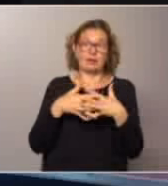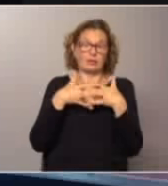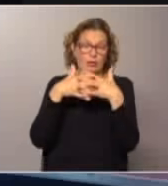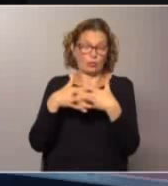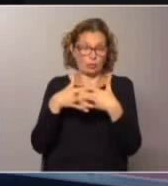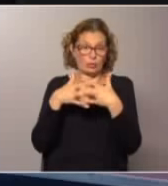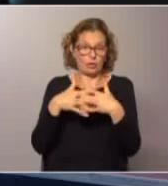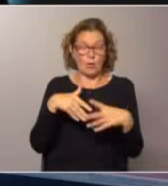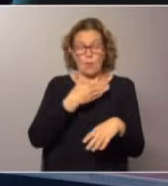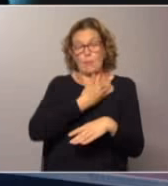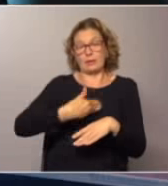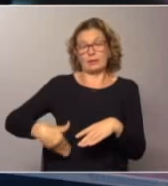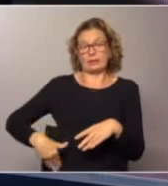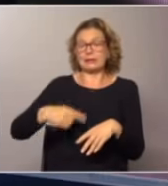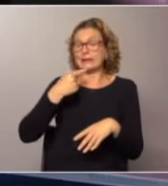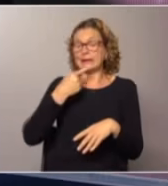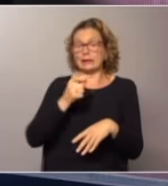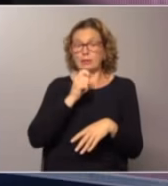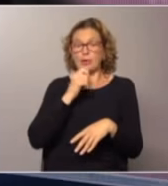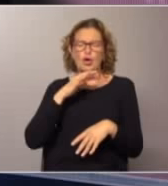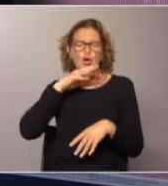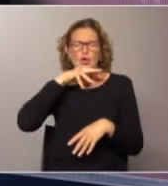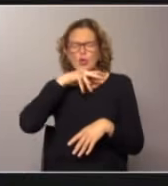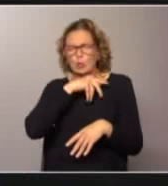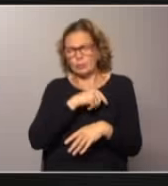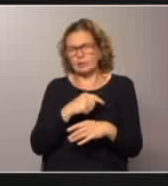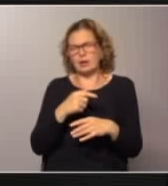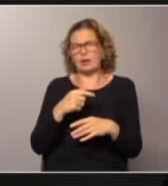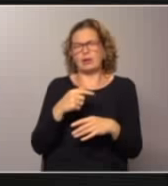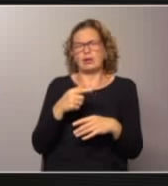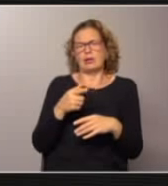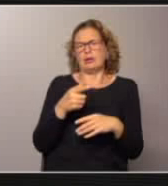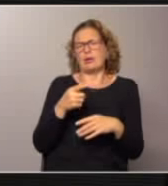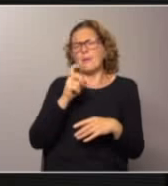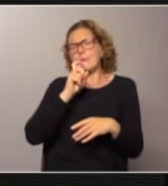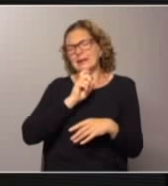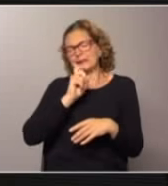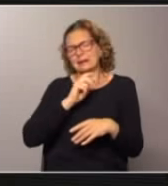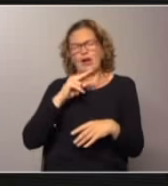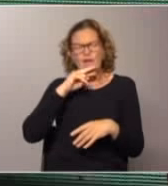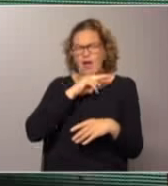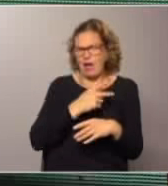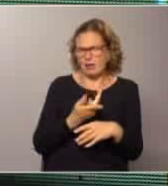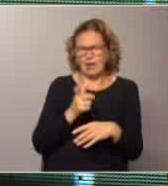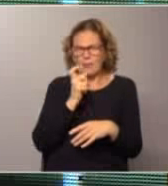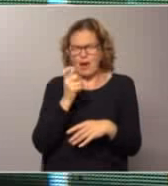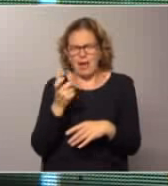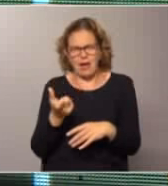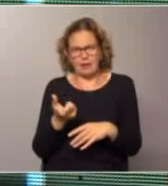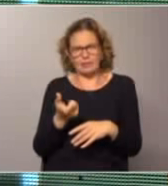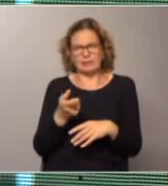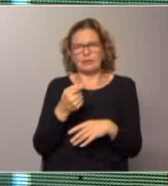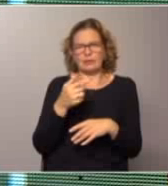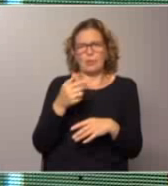un presidente que trata la prensa de corrupta este de facebook etcétera socavando el rol que cumple la